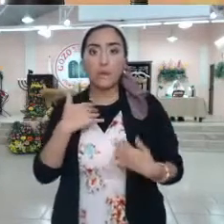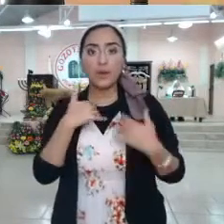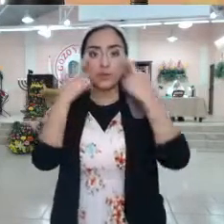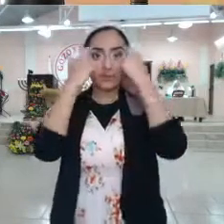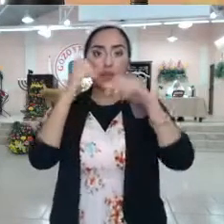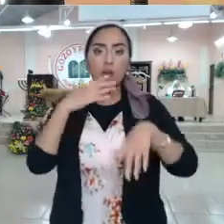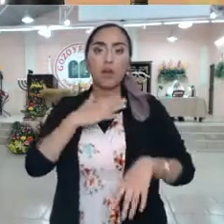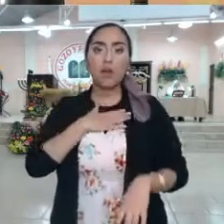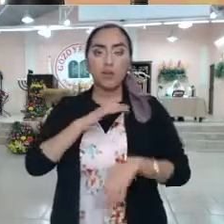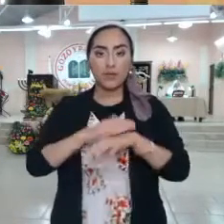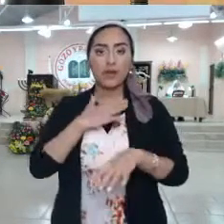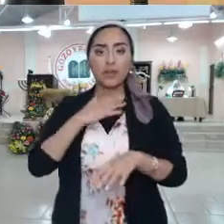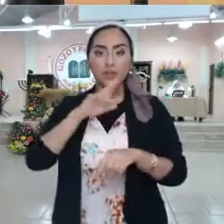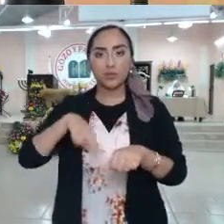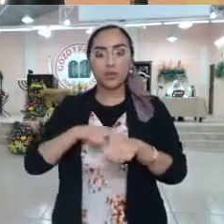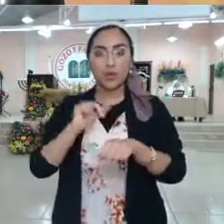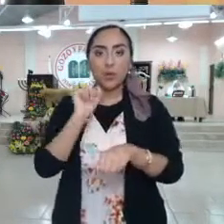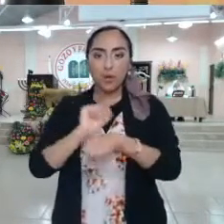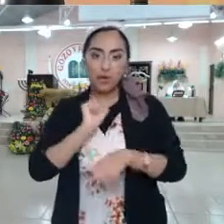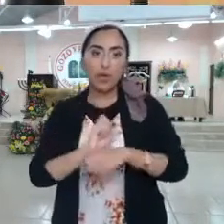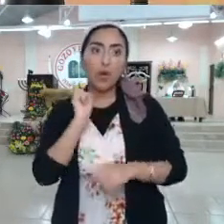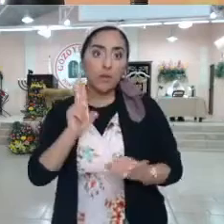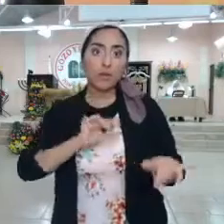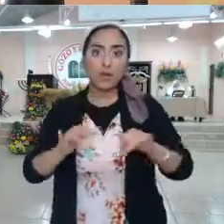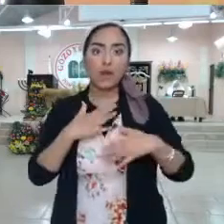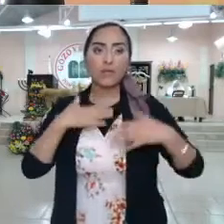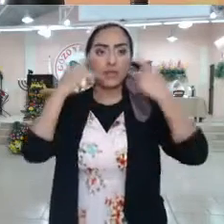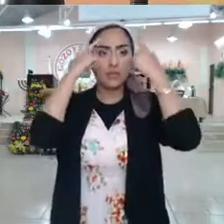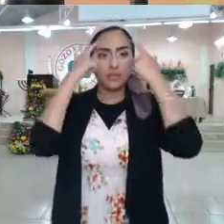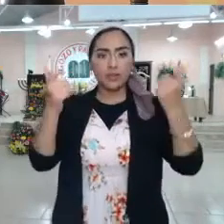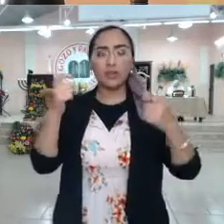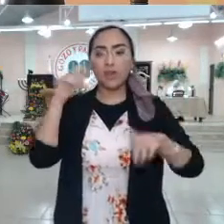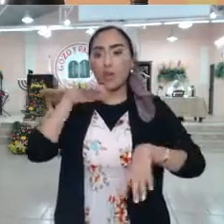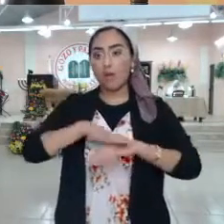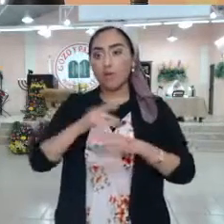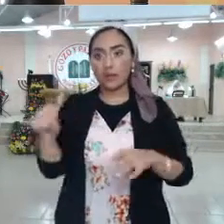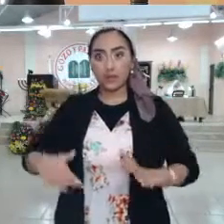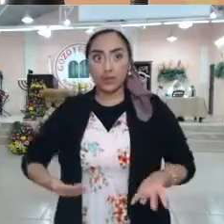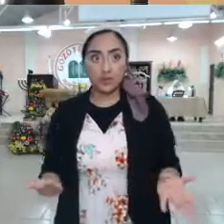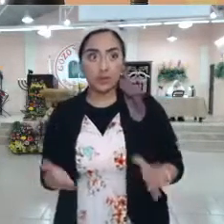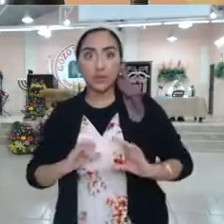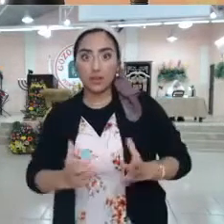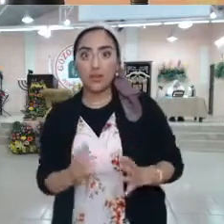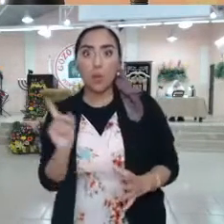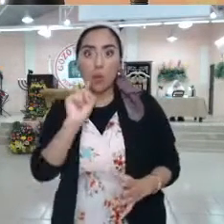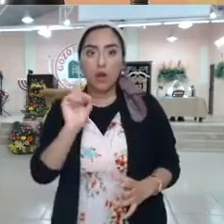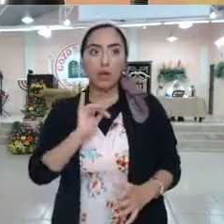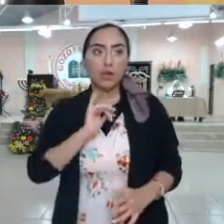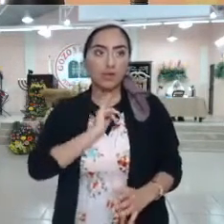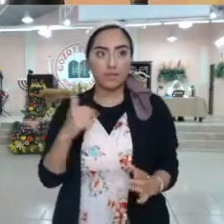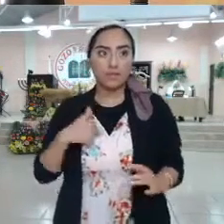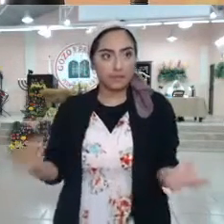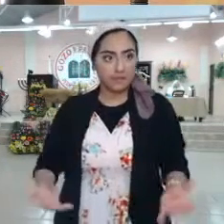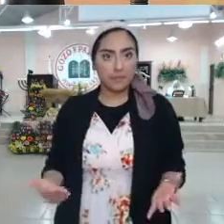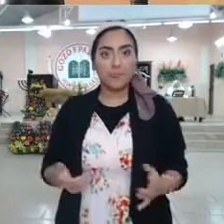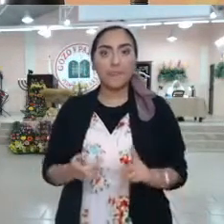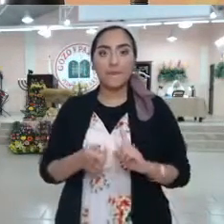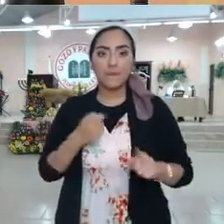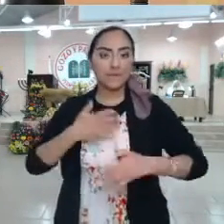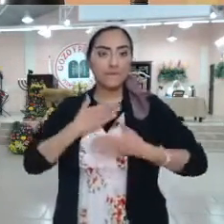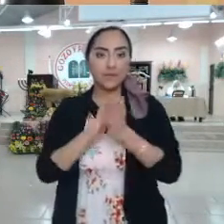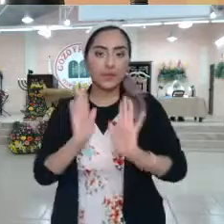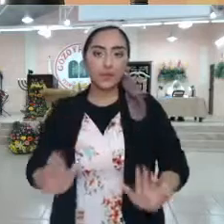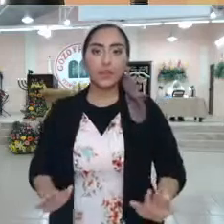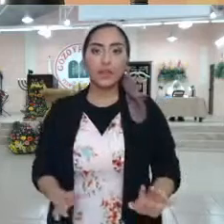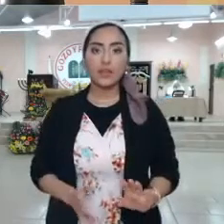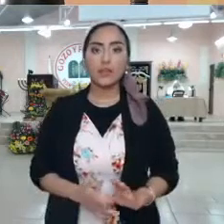trabajo secular, o también orgullo en la Keilah donde estoy, de parte de Gozo y Paz, desde